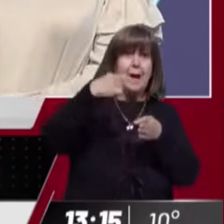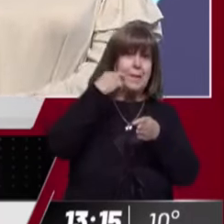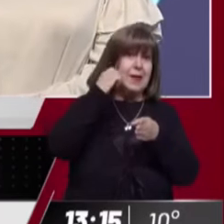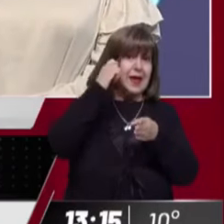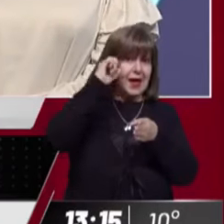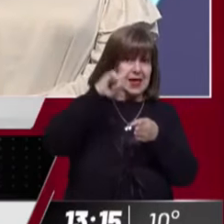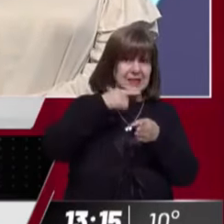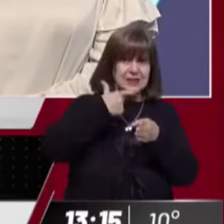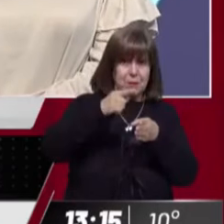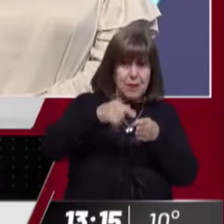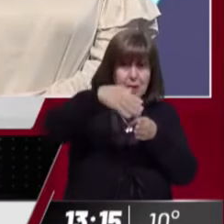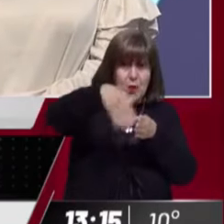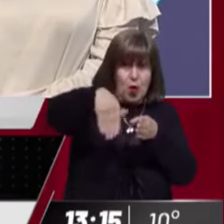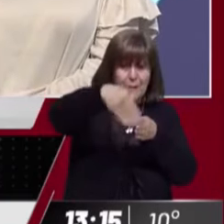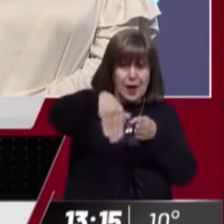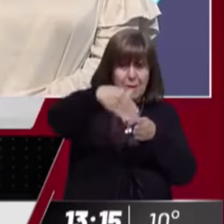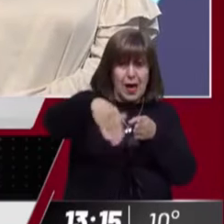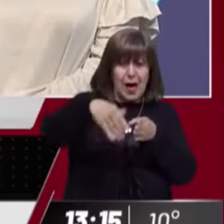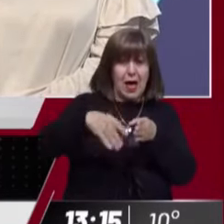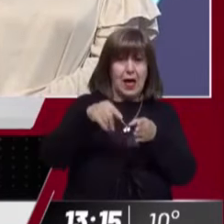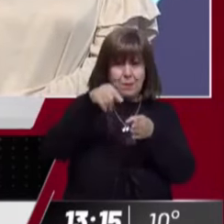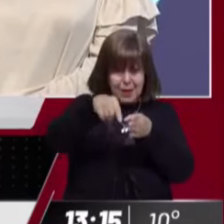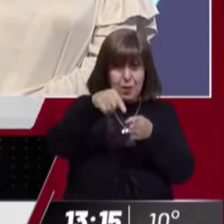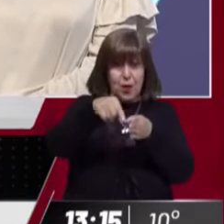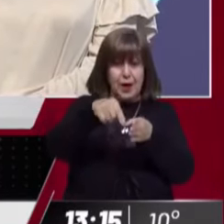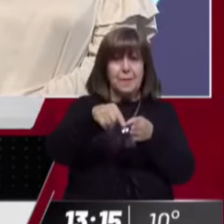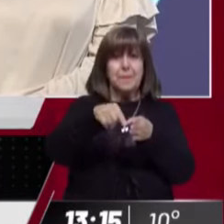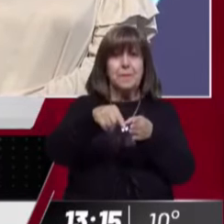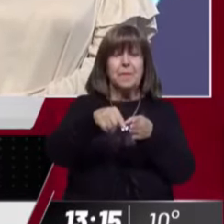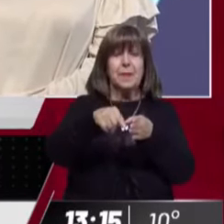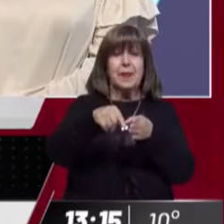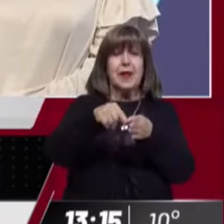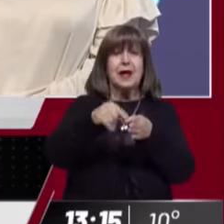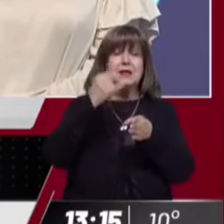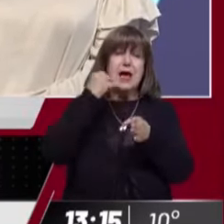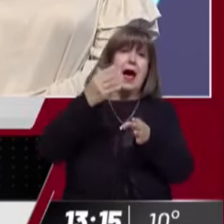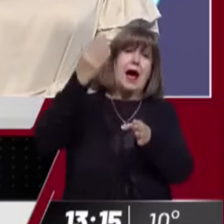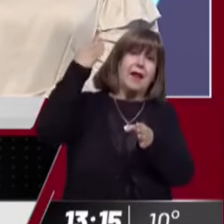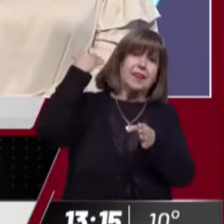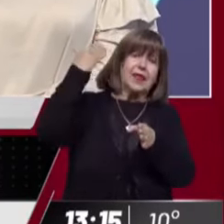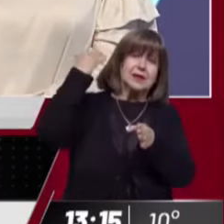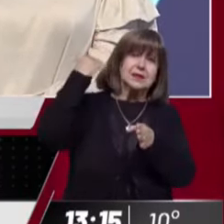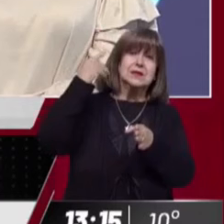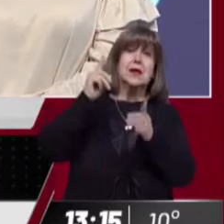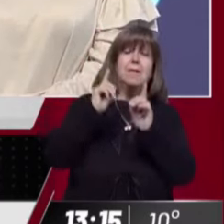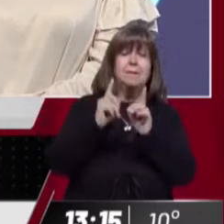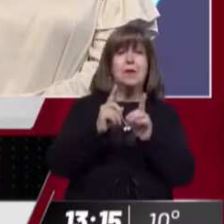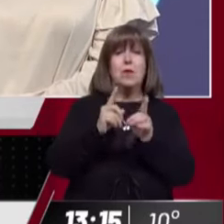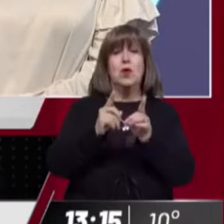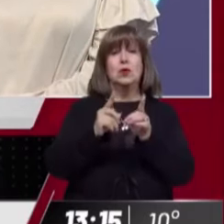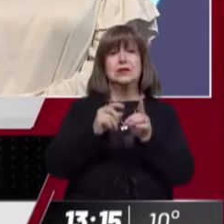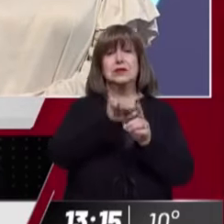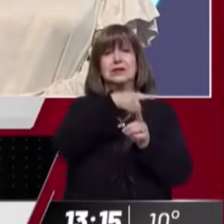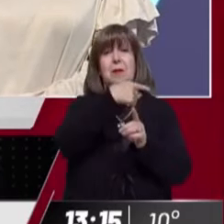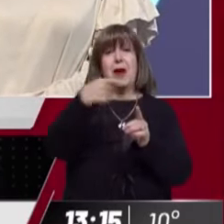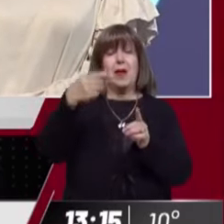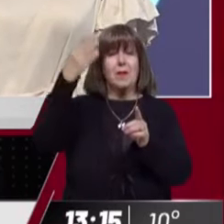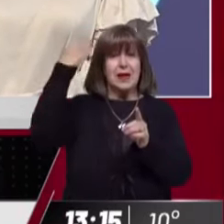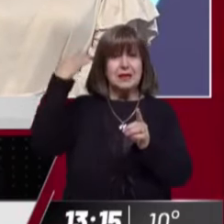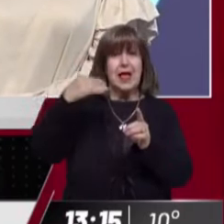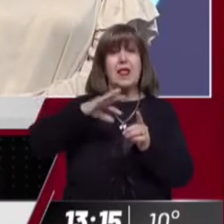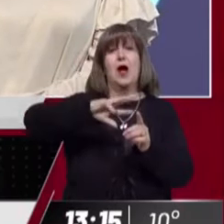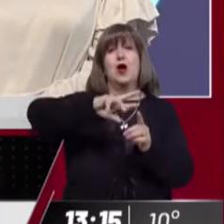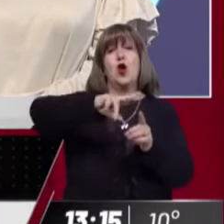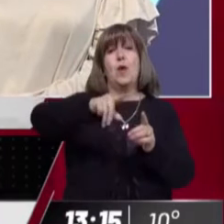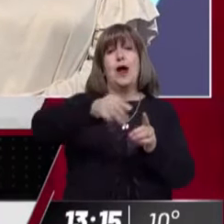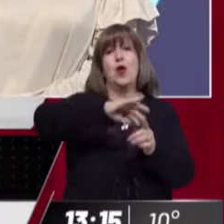fueron interceptados, ¿cómo decirlo?, donde los delincuentes dejaron a los asaltados, justamente en esa calle también. La semana pasada hablamos de que hubo un robo